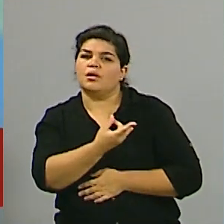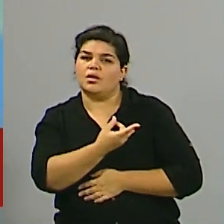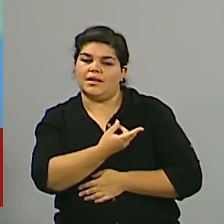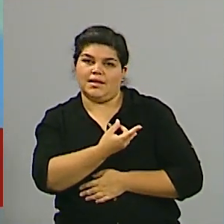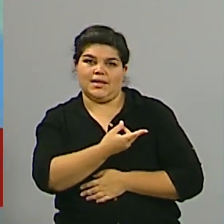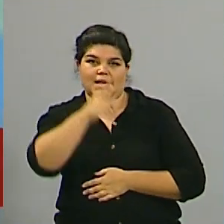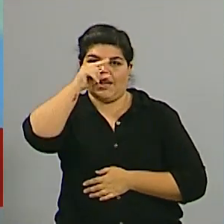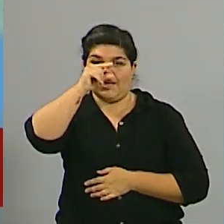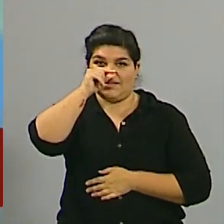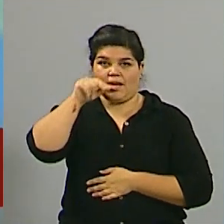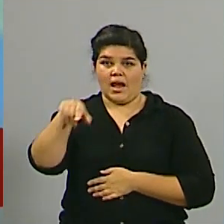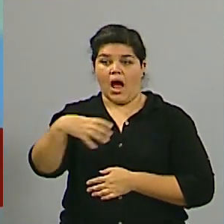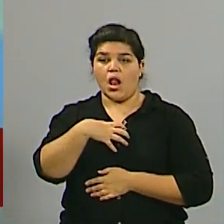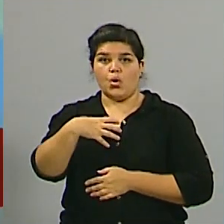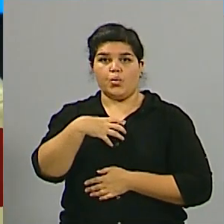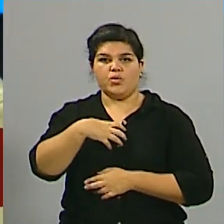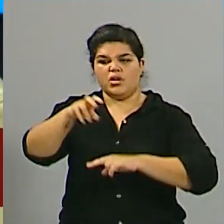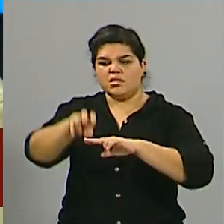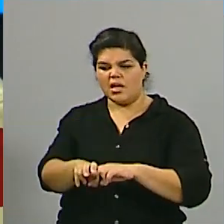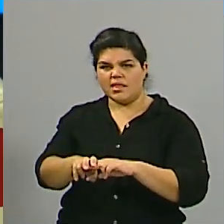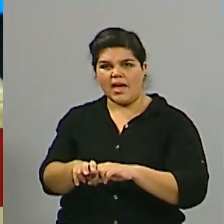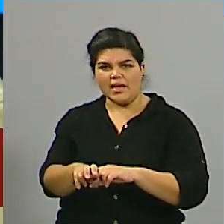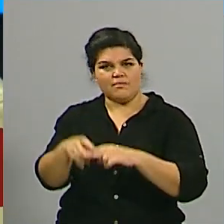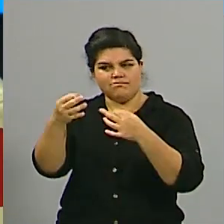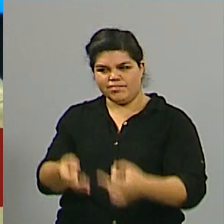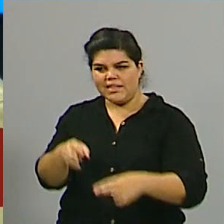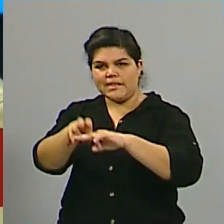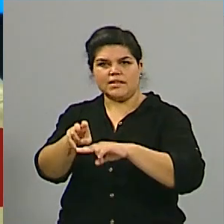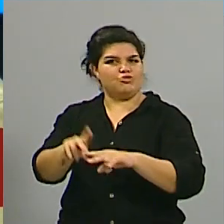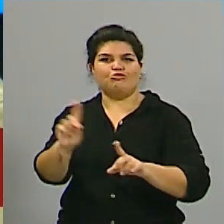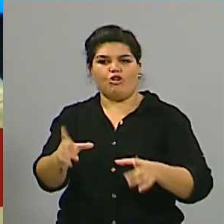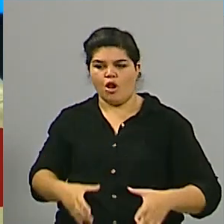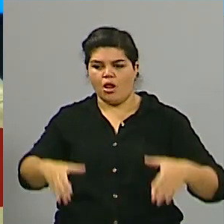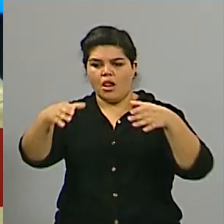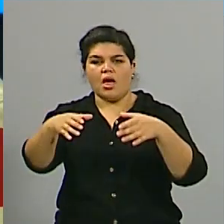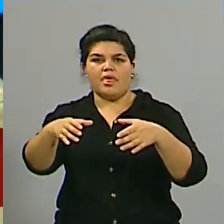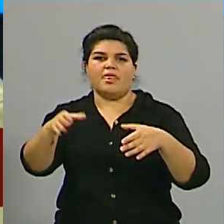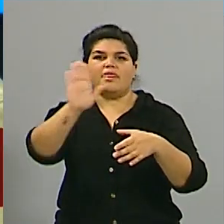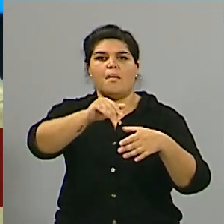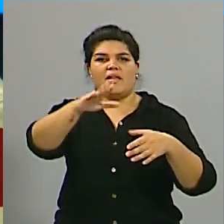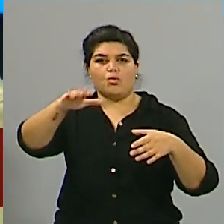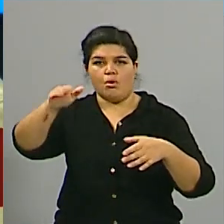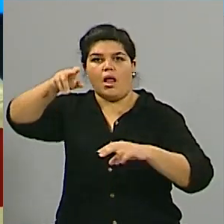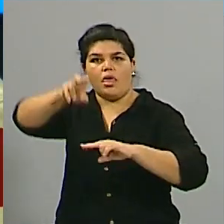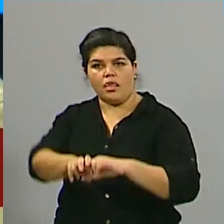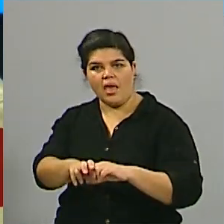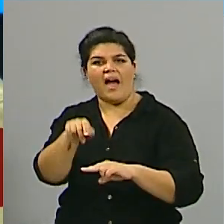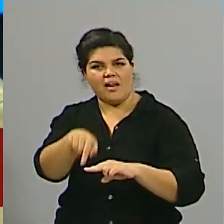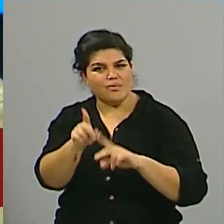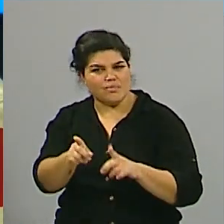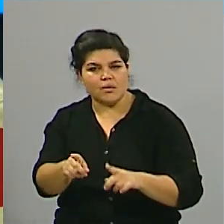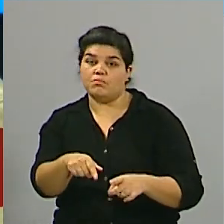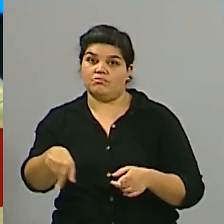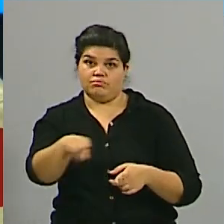de pintura. Bueno, hay un crecimiento que hablábamos, que nos ha demostrado el censo, 228.000 habitantes tiene